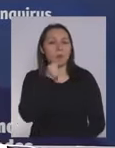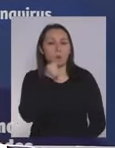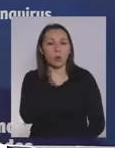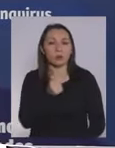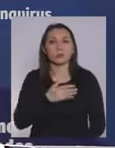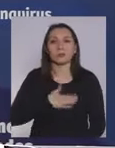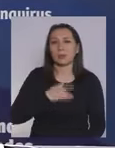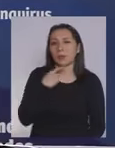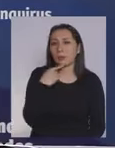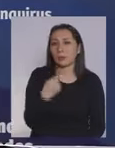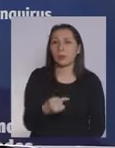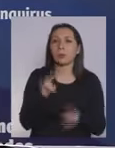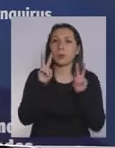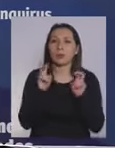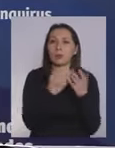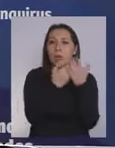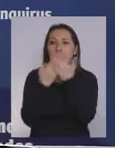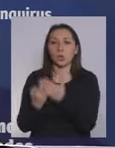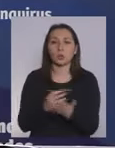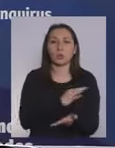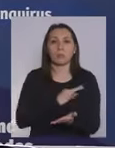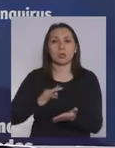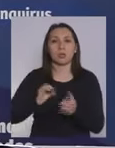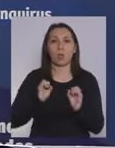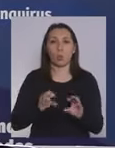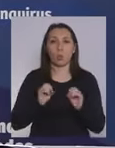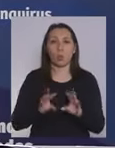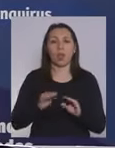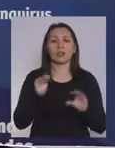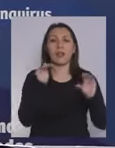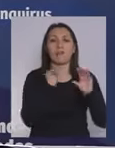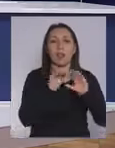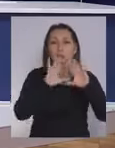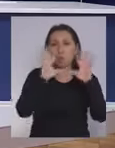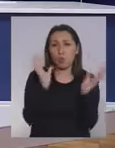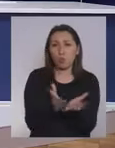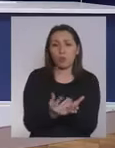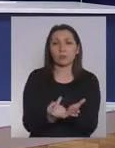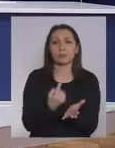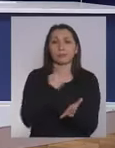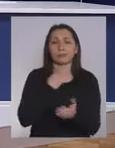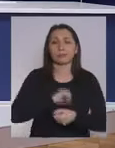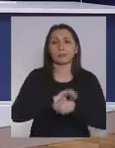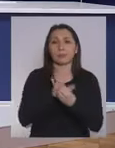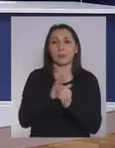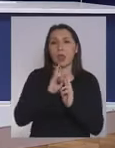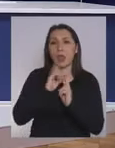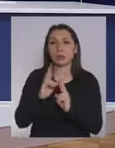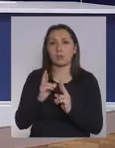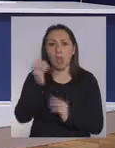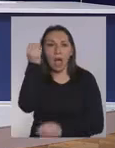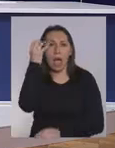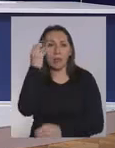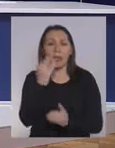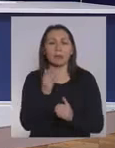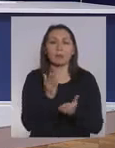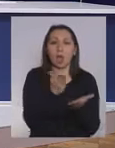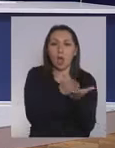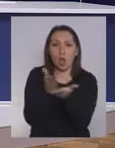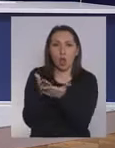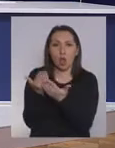queríamos consultarle sobre un estudio del ministerio de educación y del banco mundial que muestra el impacto del coronavirus en los resultados de aprendizaje escolar y